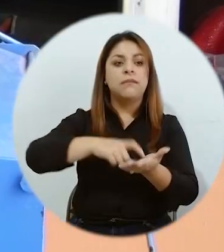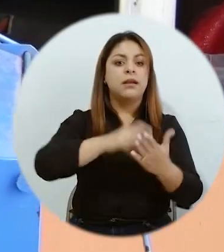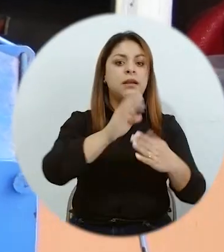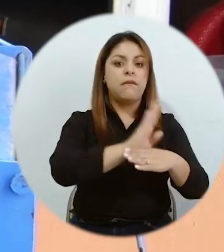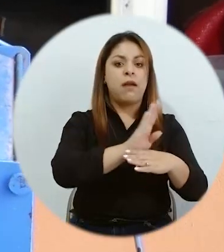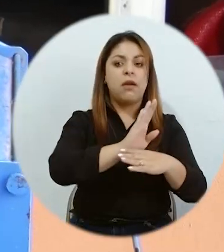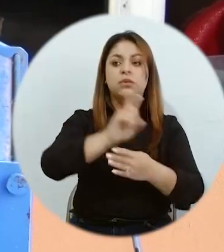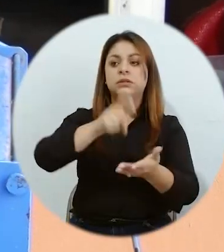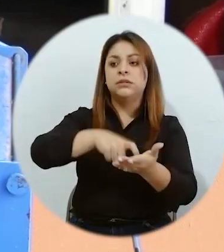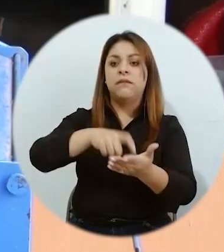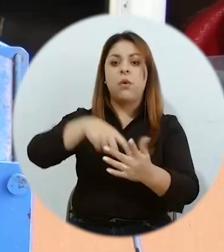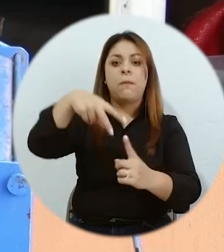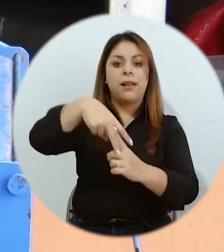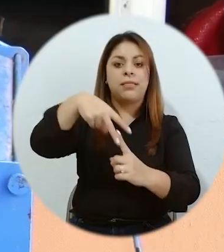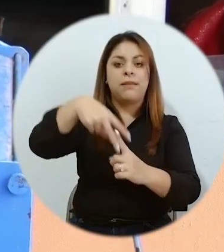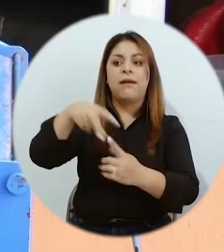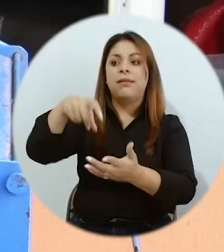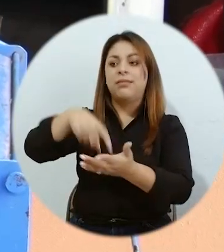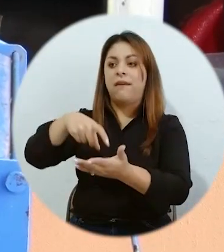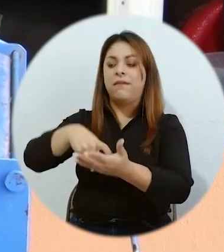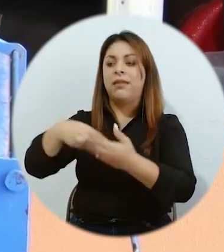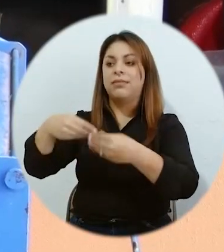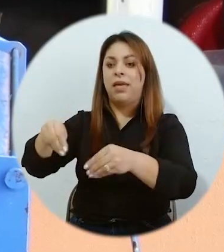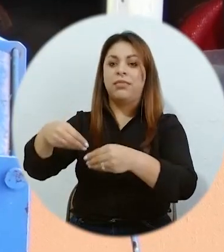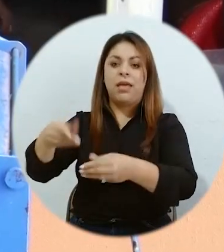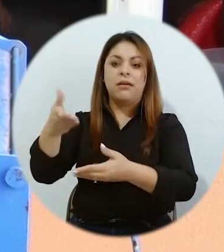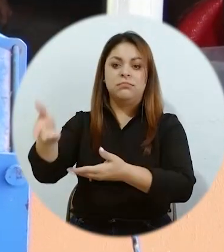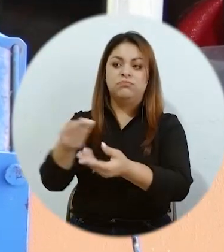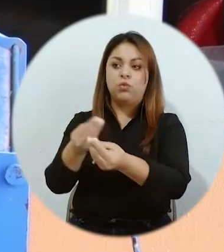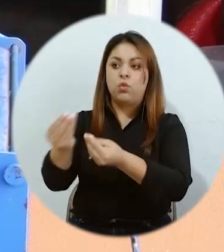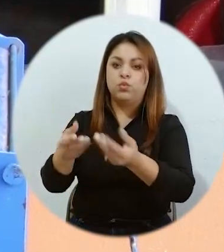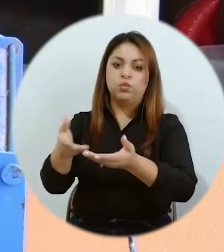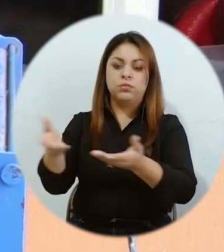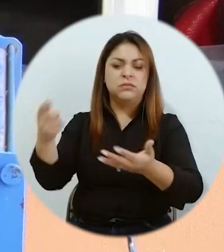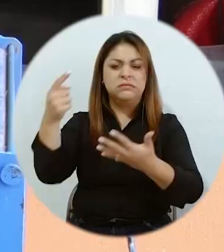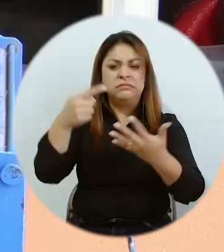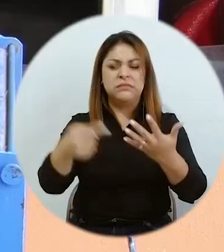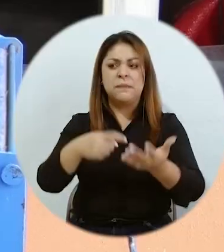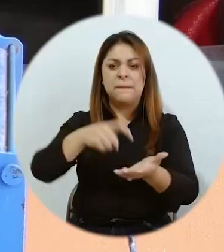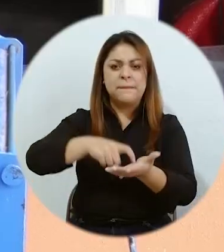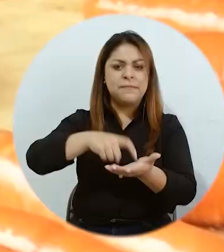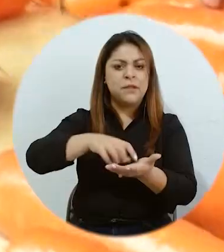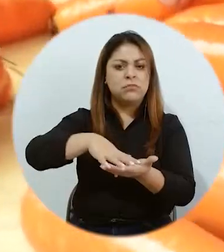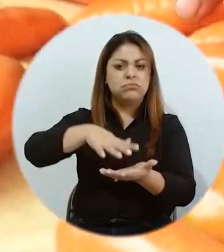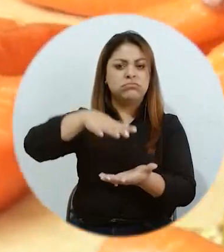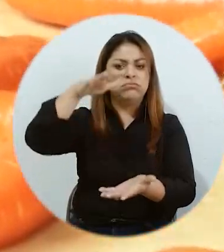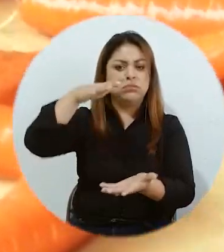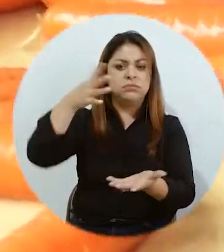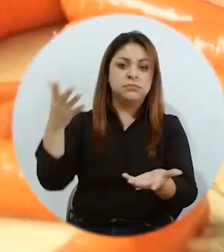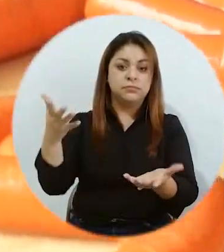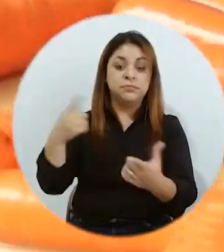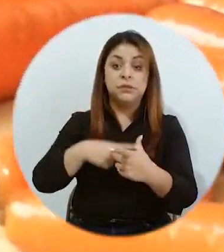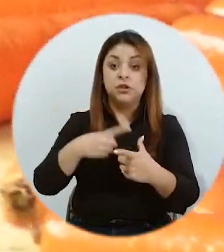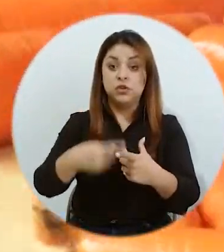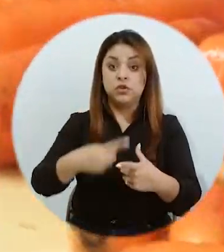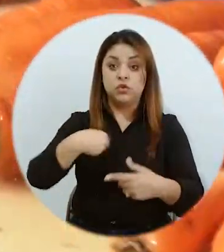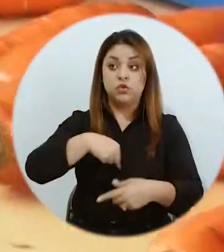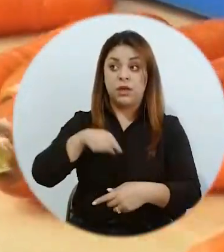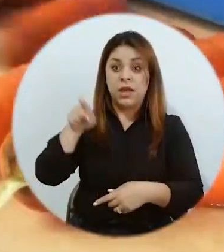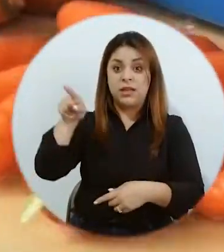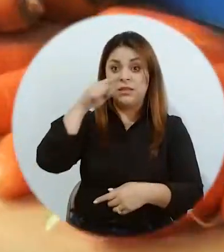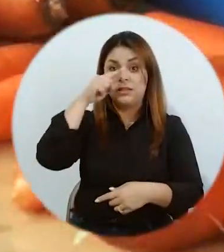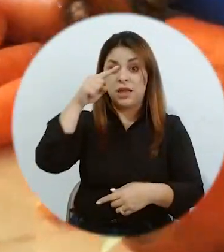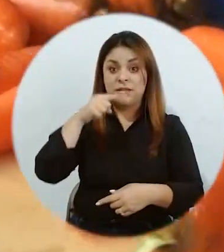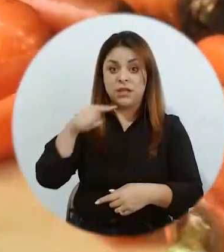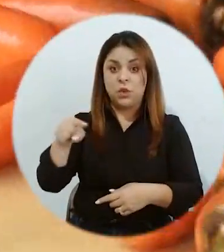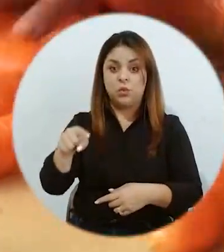los bancos, deben a la cooperativa y deben a la tienda de insumos. Entonces, hemos nosotros